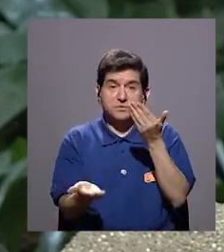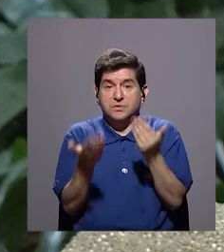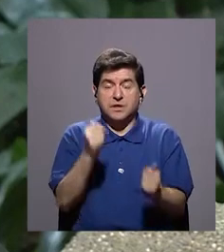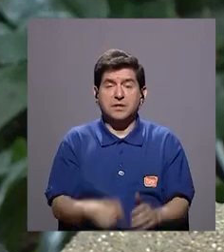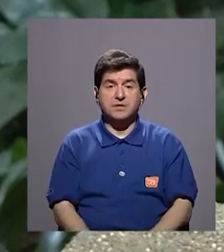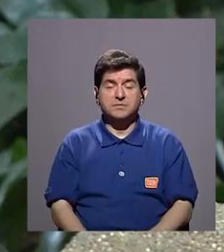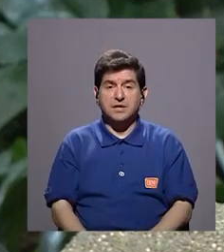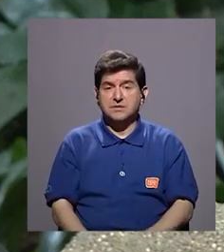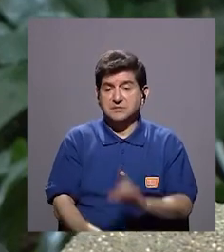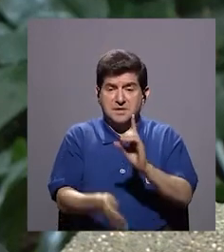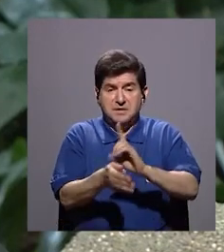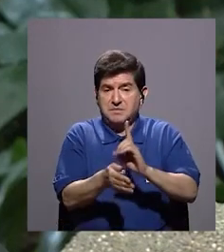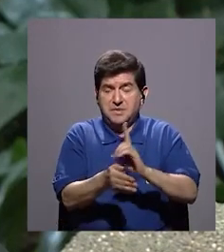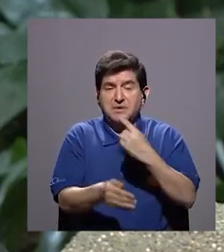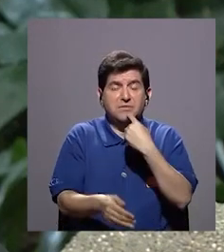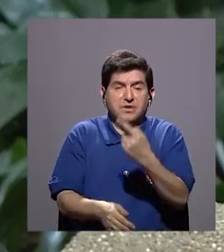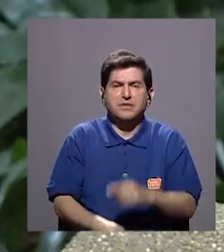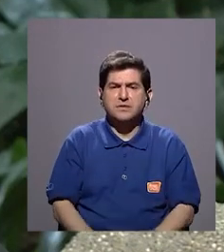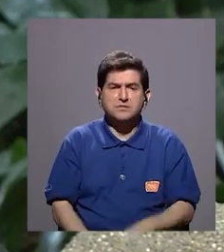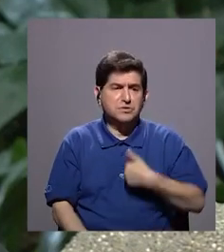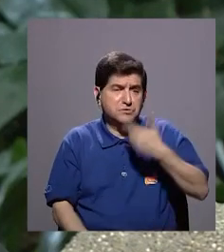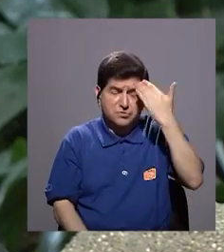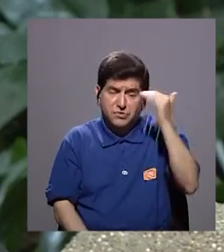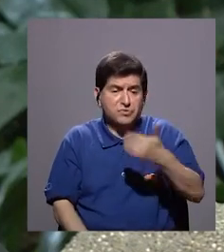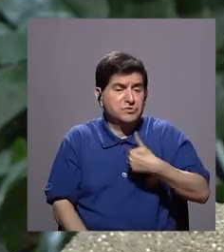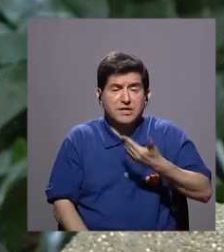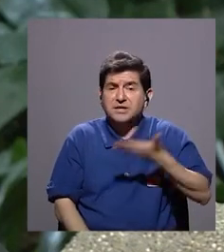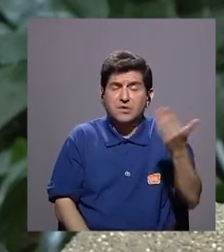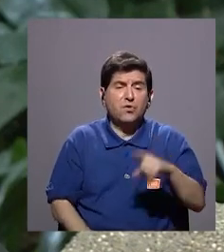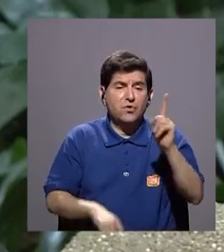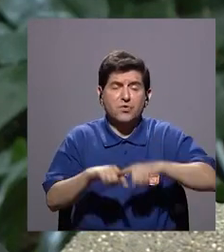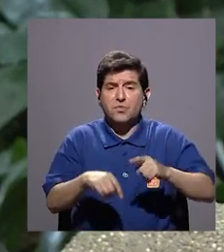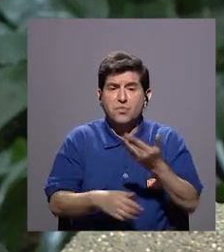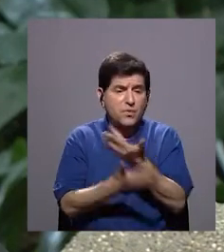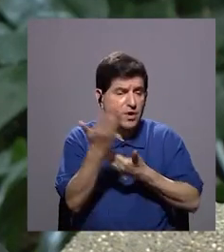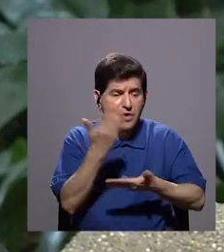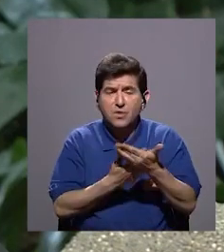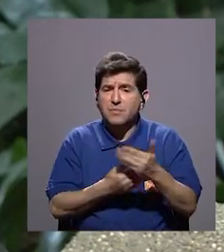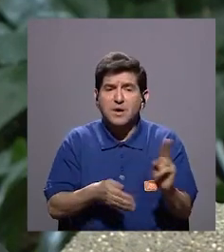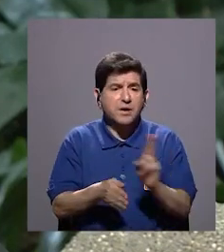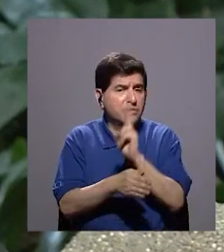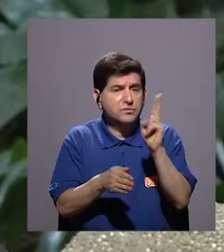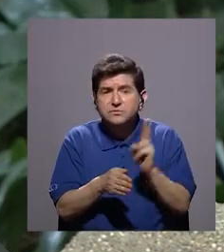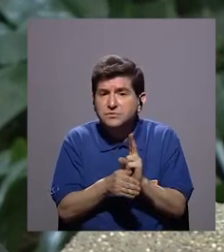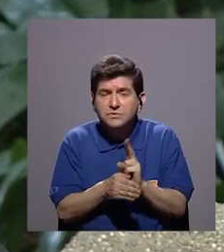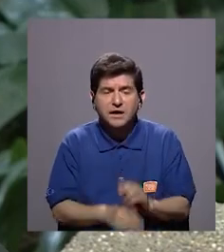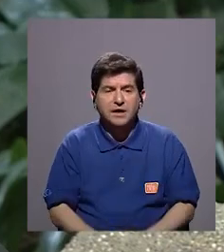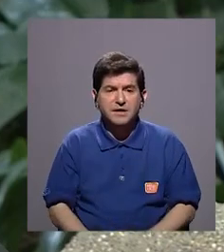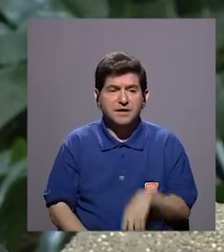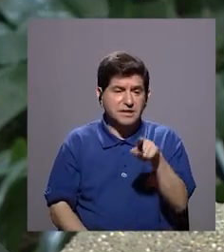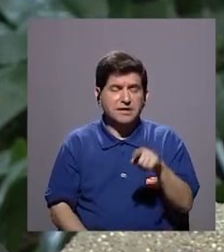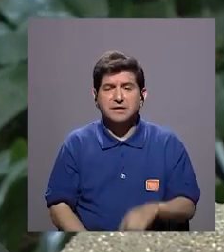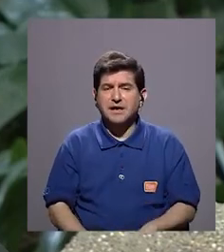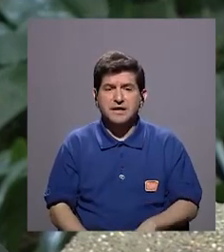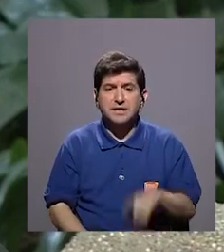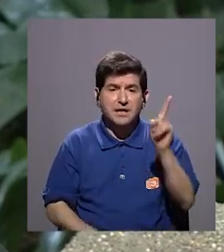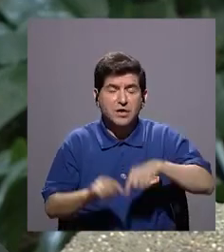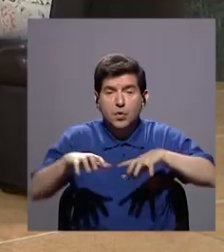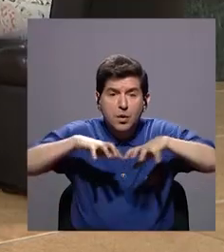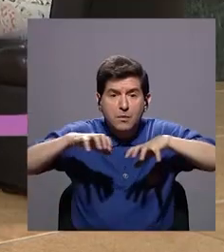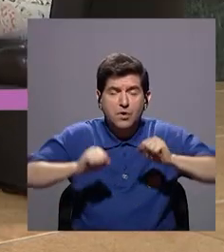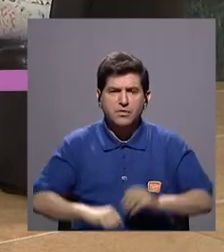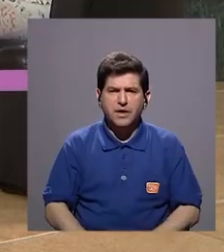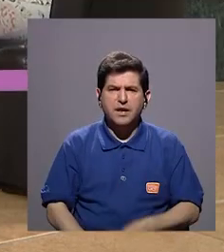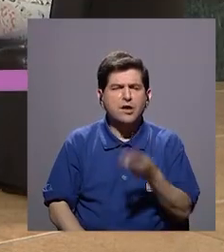repente médicamente dice, no sé qué es lo que tengo y no puedo mover mis manos, entonces, y las tiene inmóvil, ¿no? Uh-huh.